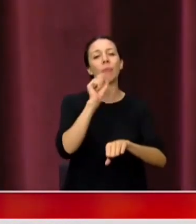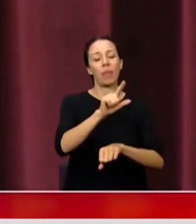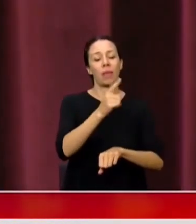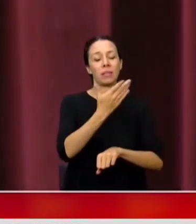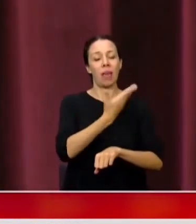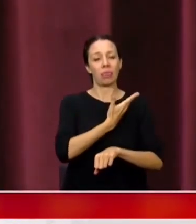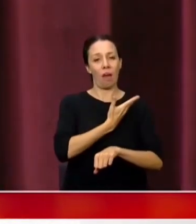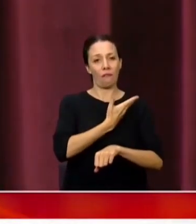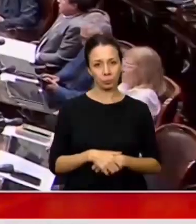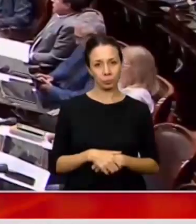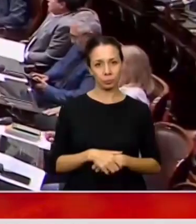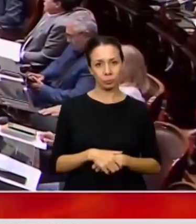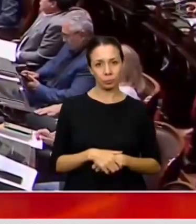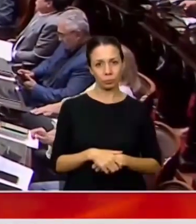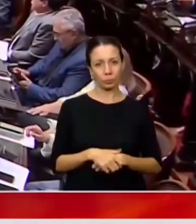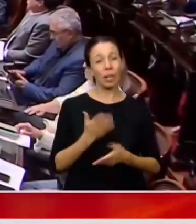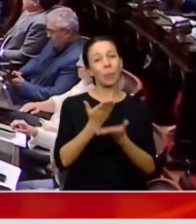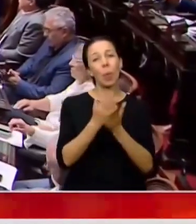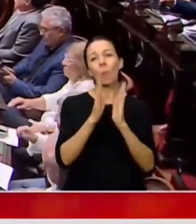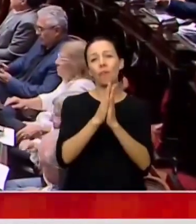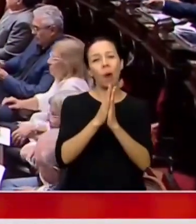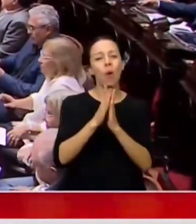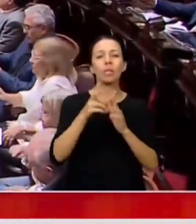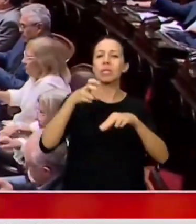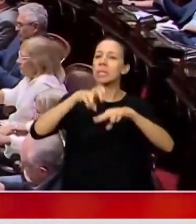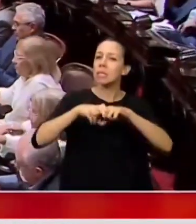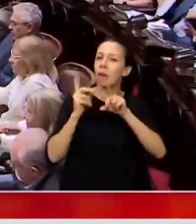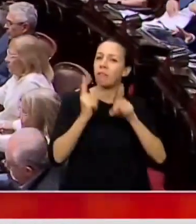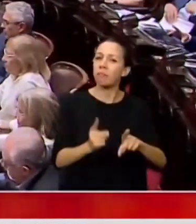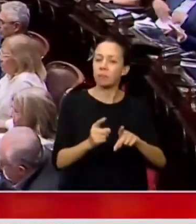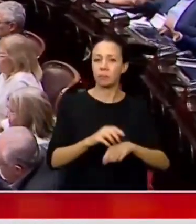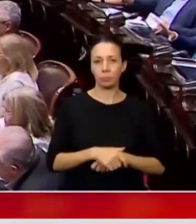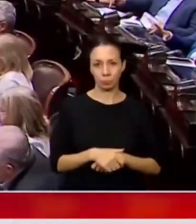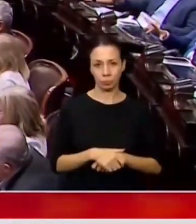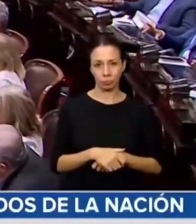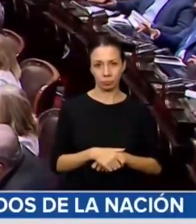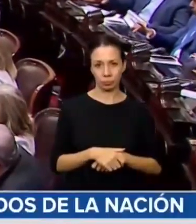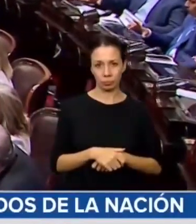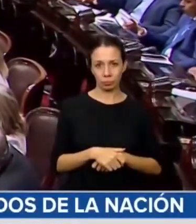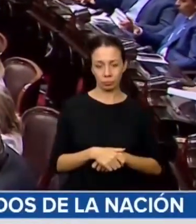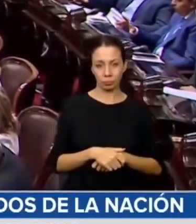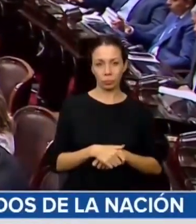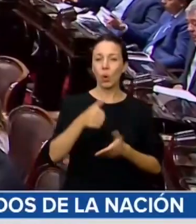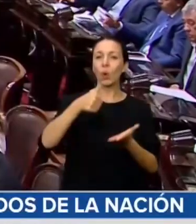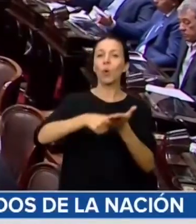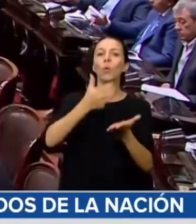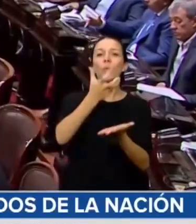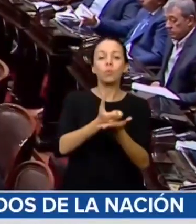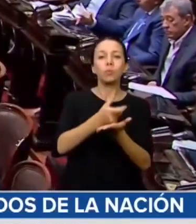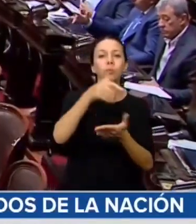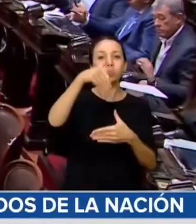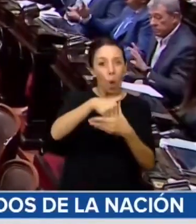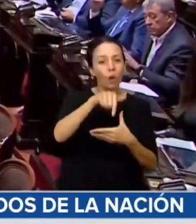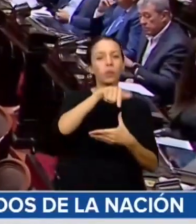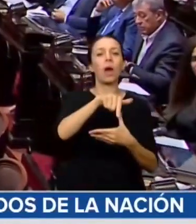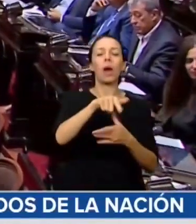todos los últimos años han generado un problema estructural en nuestra provincia con delitos de rayambre Federal como